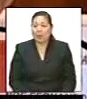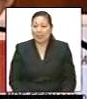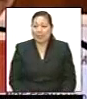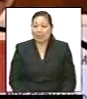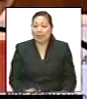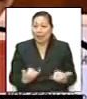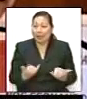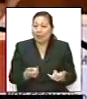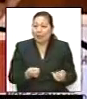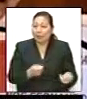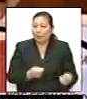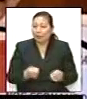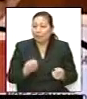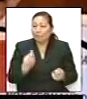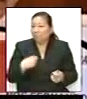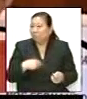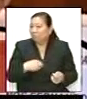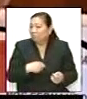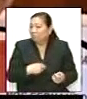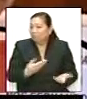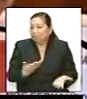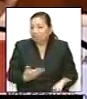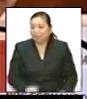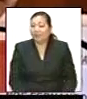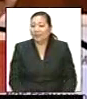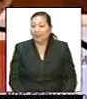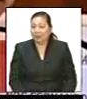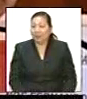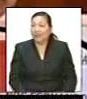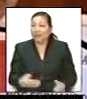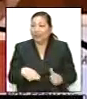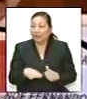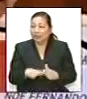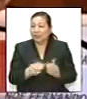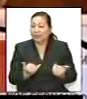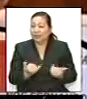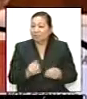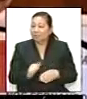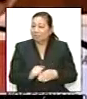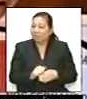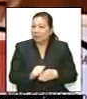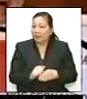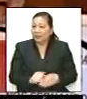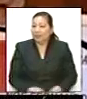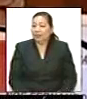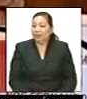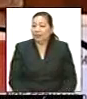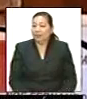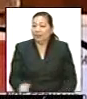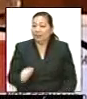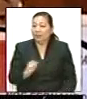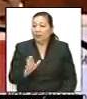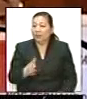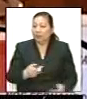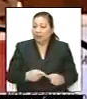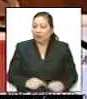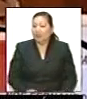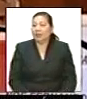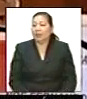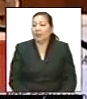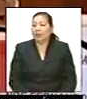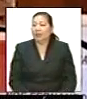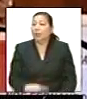a este mecanismo que para nosotros que somos congresistas y lo hemos estado platicando, la senadora, el senador y su servidora diputada